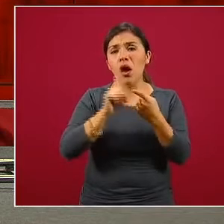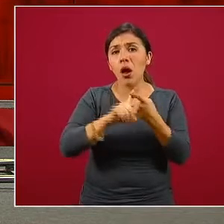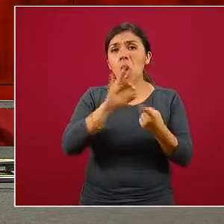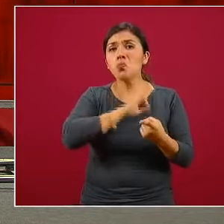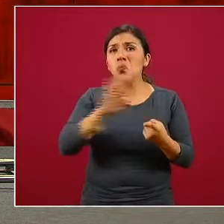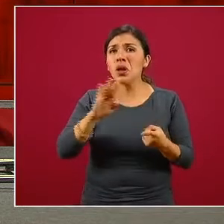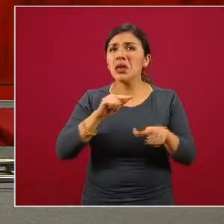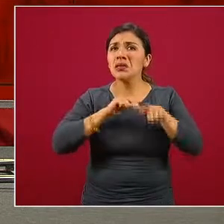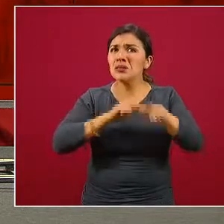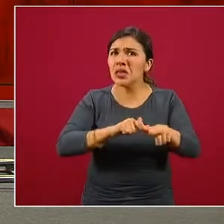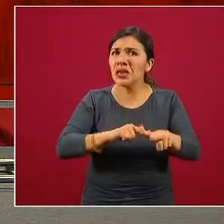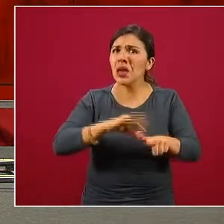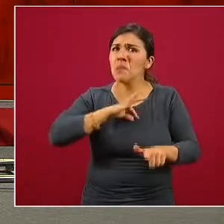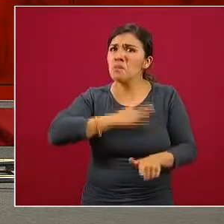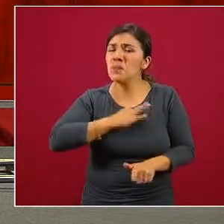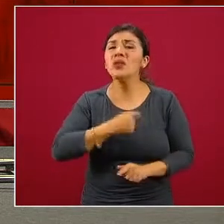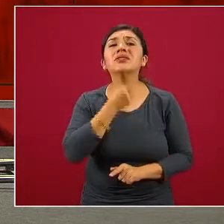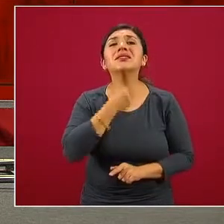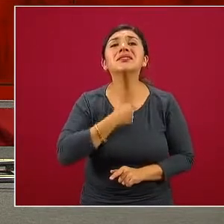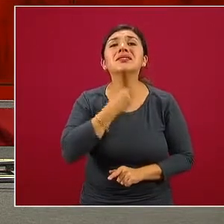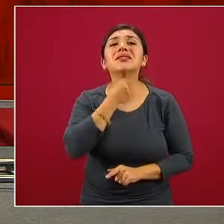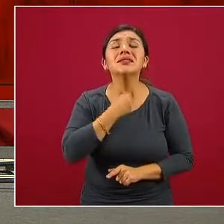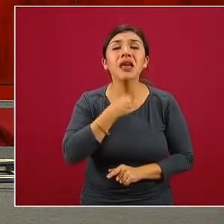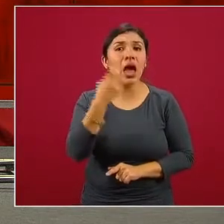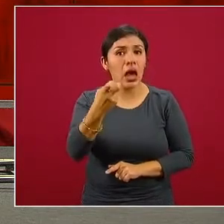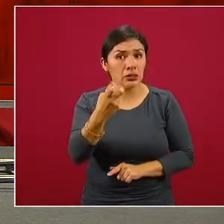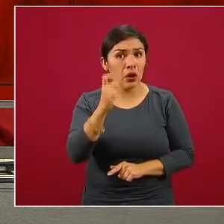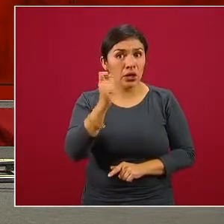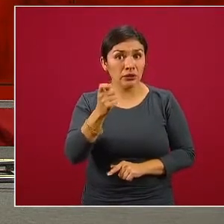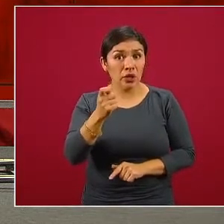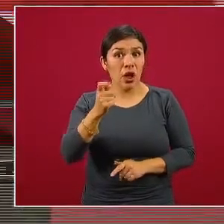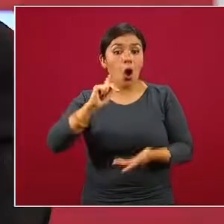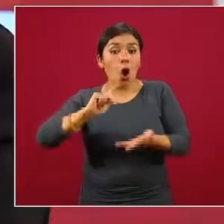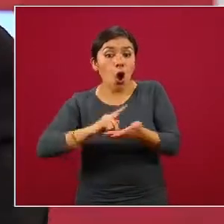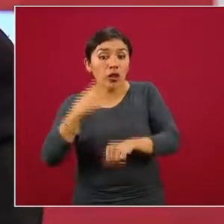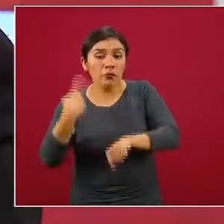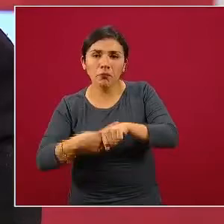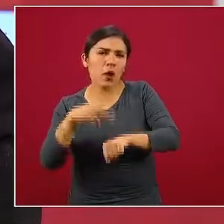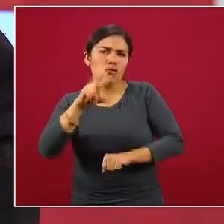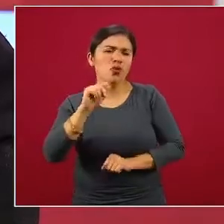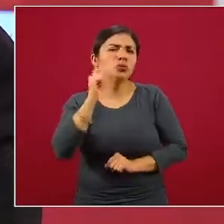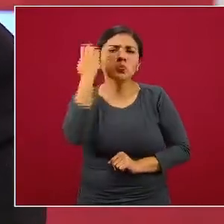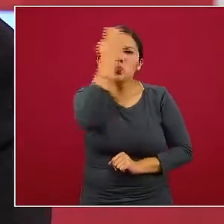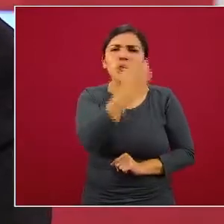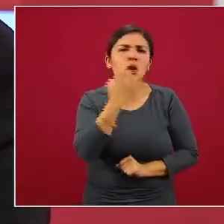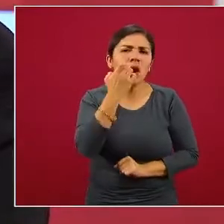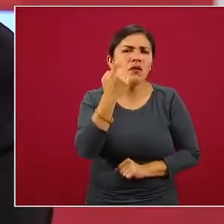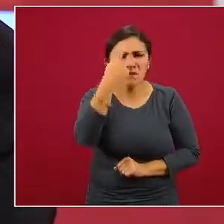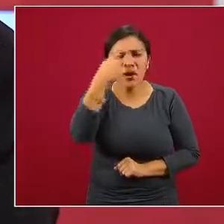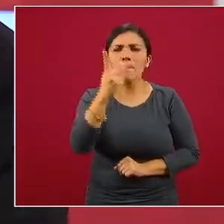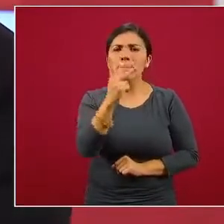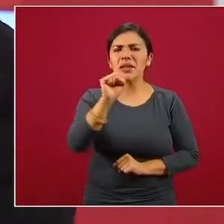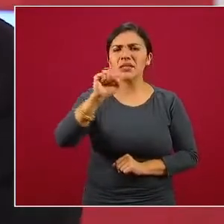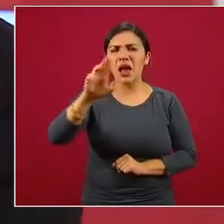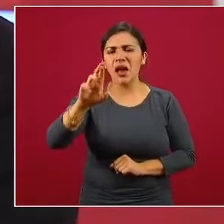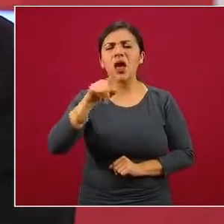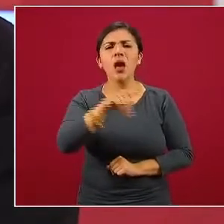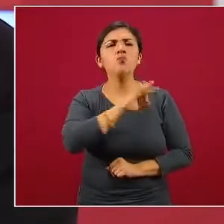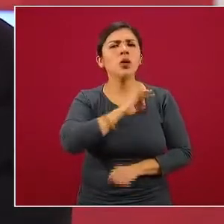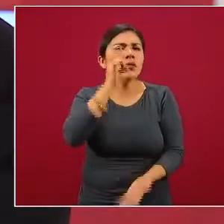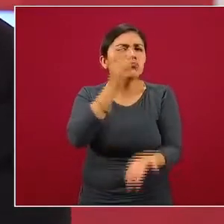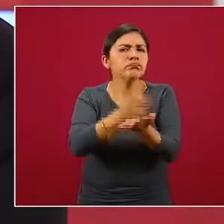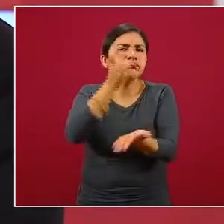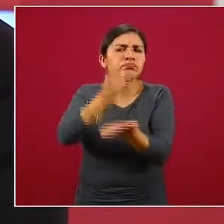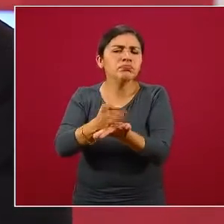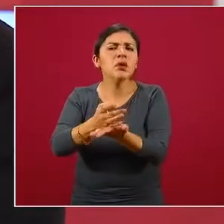haber persistencia del virus en la garganta, eso no es recaída, la prueba es extraordinariamente sensible, la prueba de PCR, y puede detectar